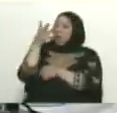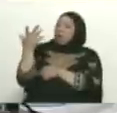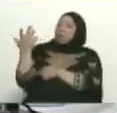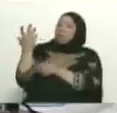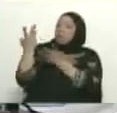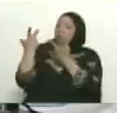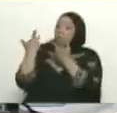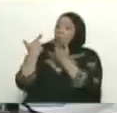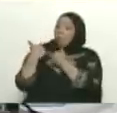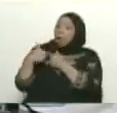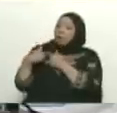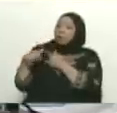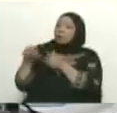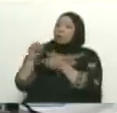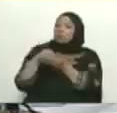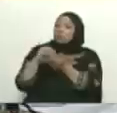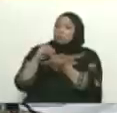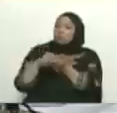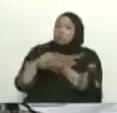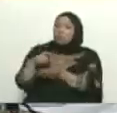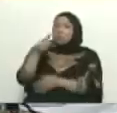¿Cuántas veces, quizás ustedes no lo saben,